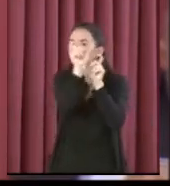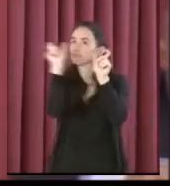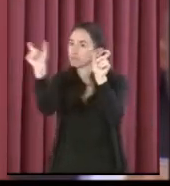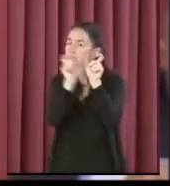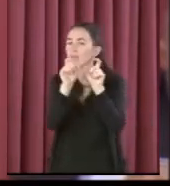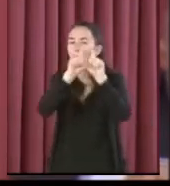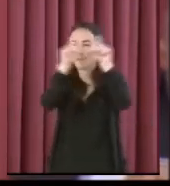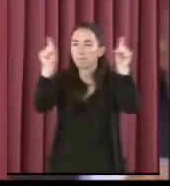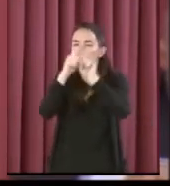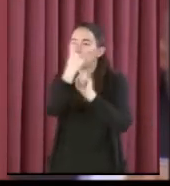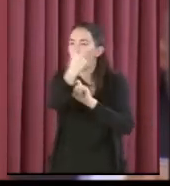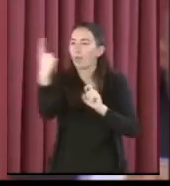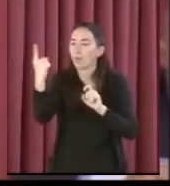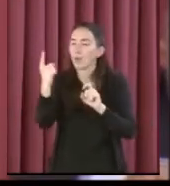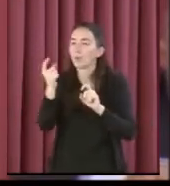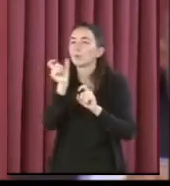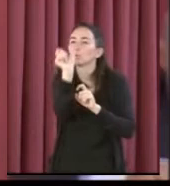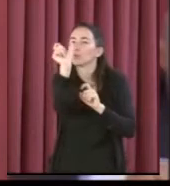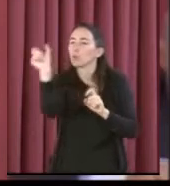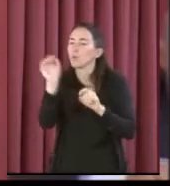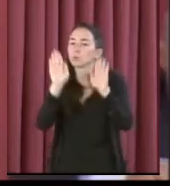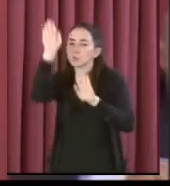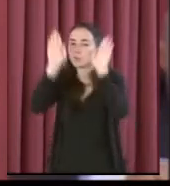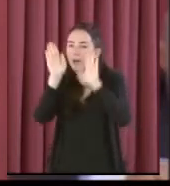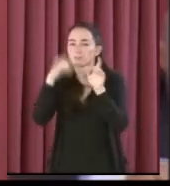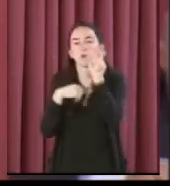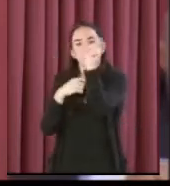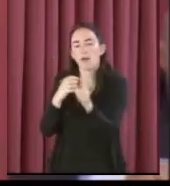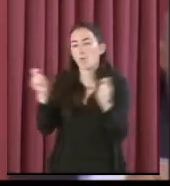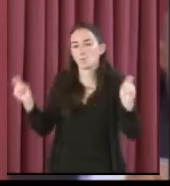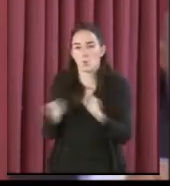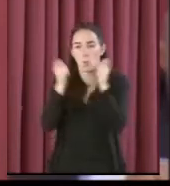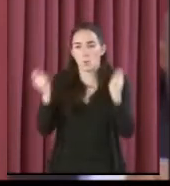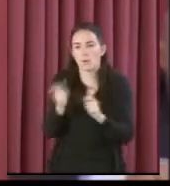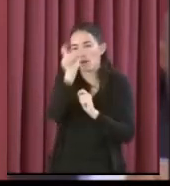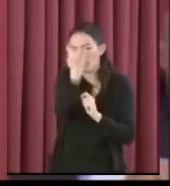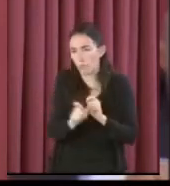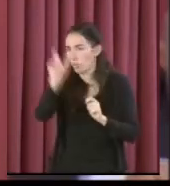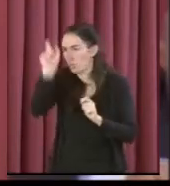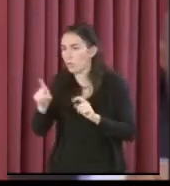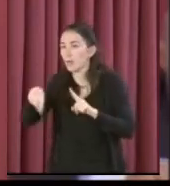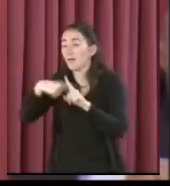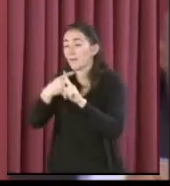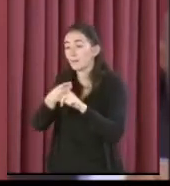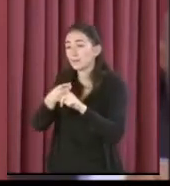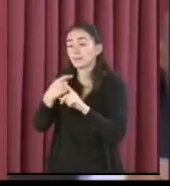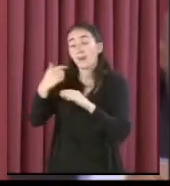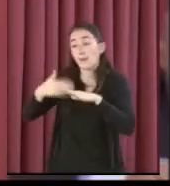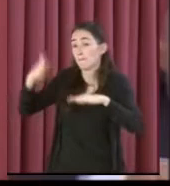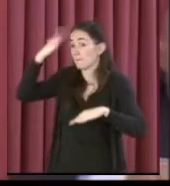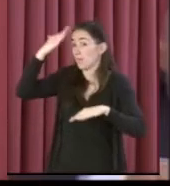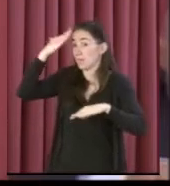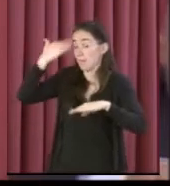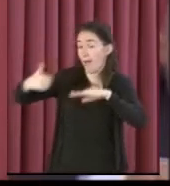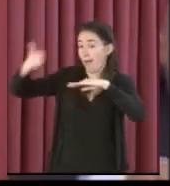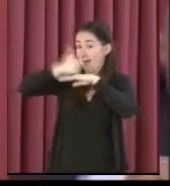trabajos. Comunicaremos por email a los subcontratistas cada acuerdo de aprobación de gasto con el contratista principal